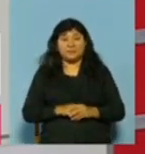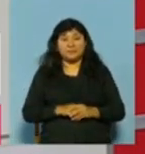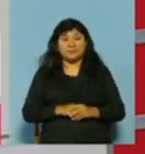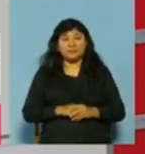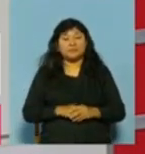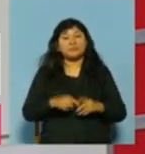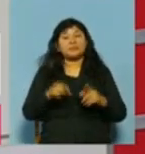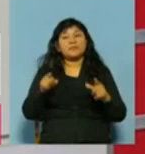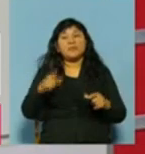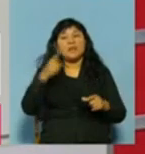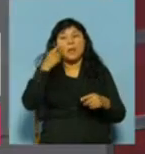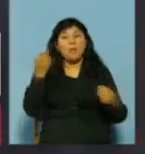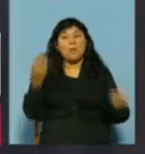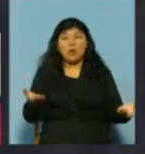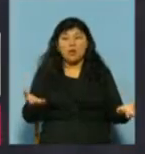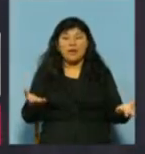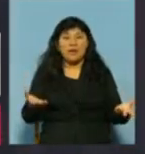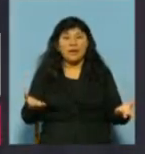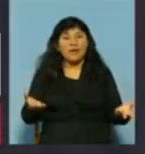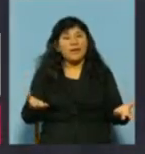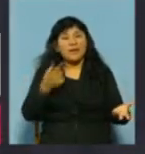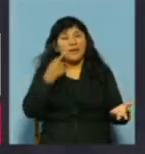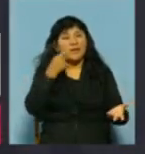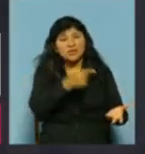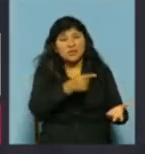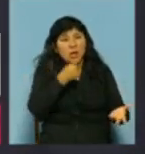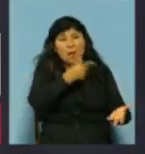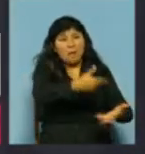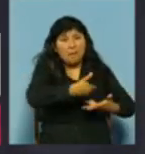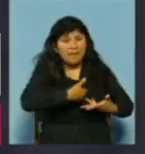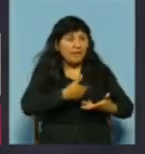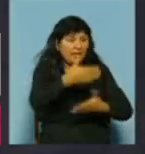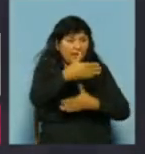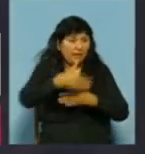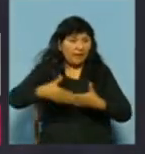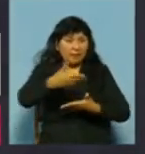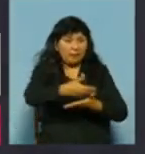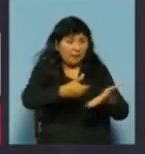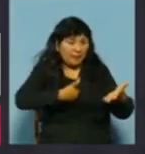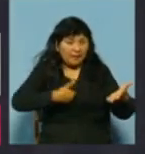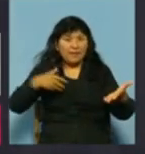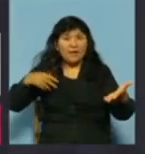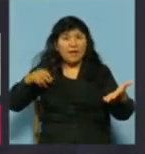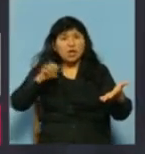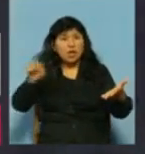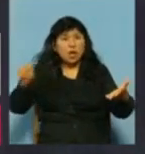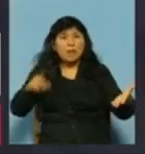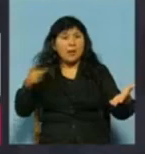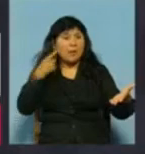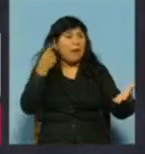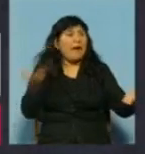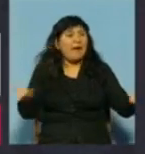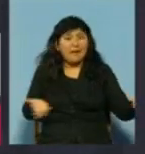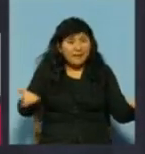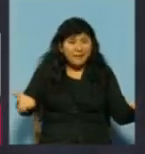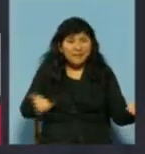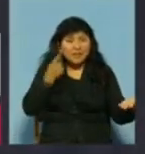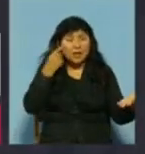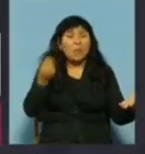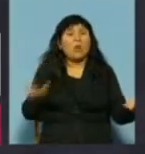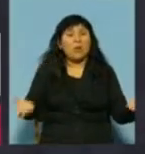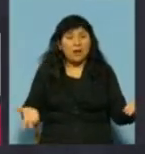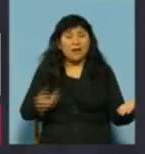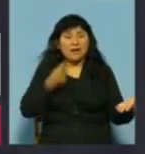Omar, ¿con qué fundamento? ¿Con qué fundamento? ¿Con qué necesidad? Un juez, un fiscal, cuando actúan, tienen que